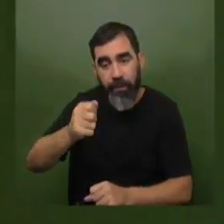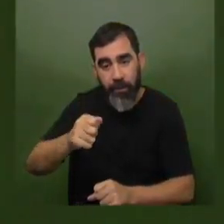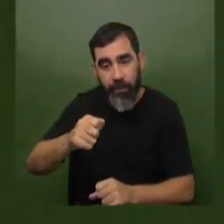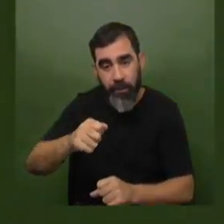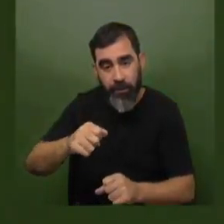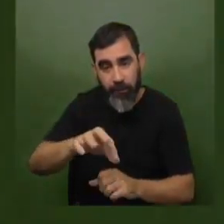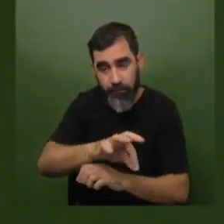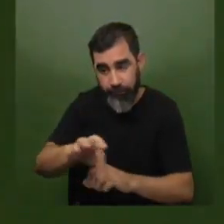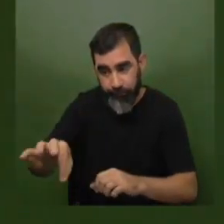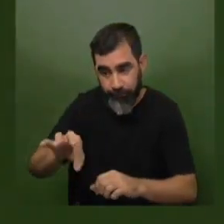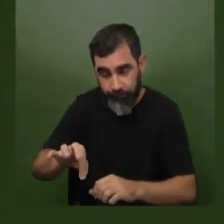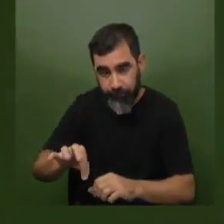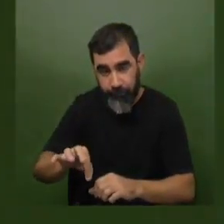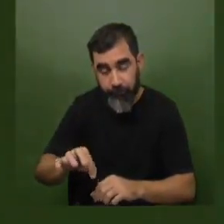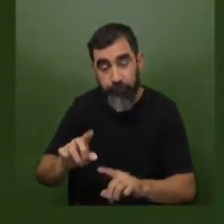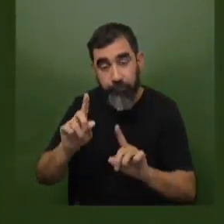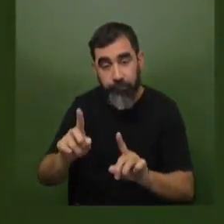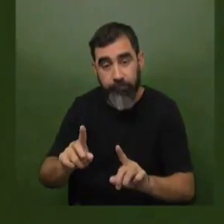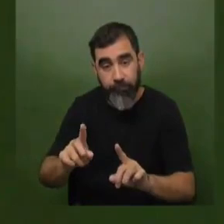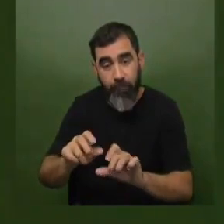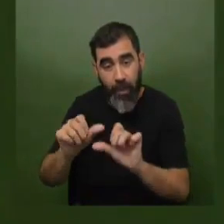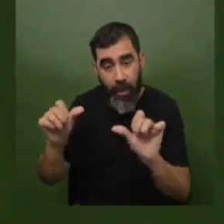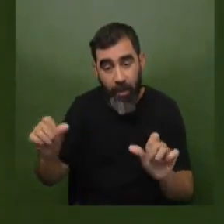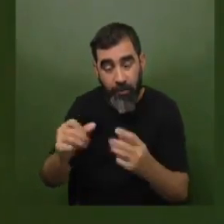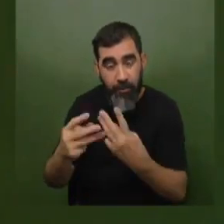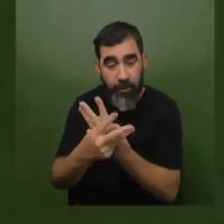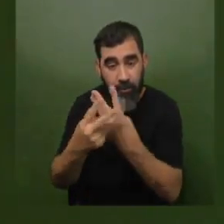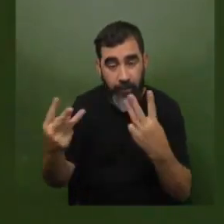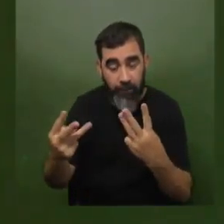trabajo de maestría tiene que ver con relatividad general.